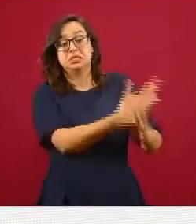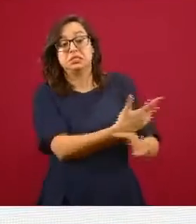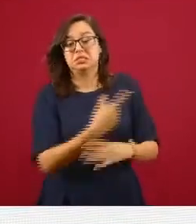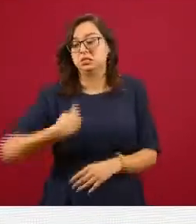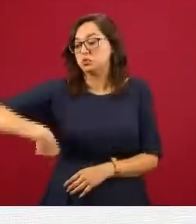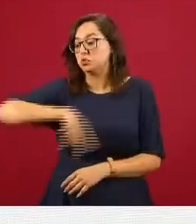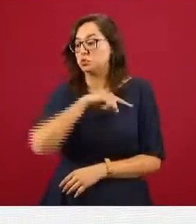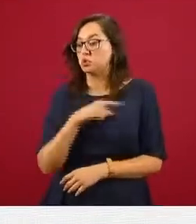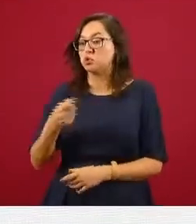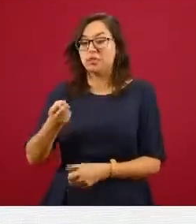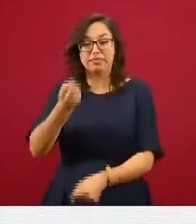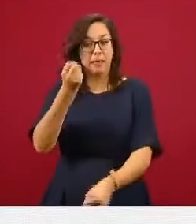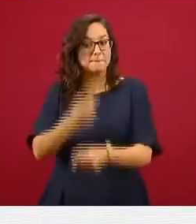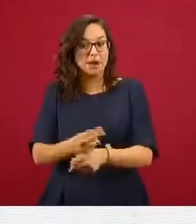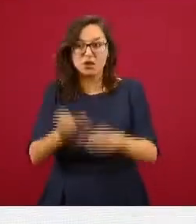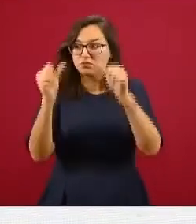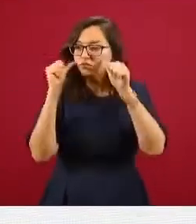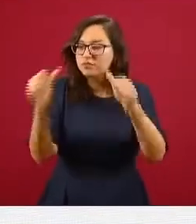suficientemente temprano.